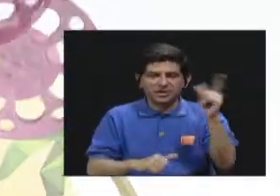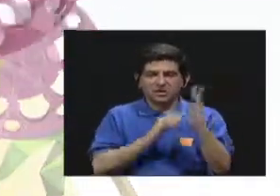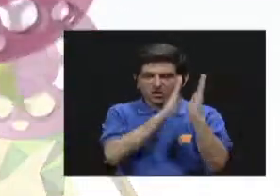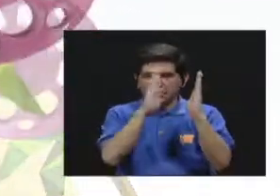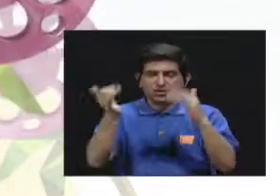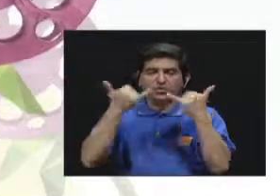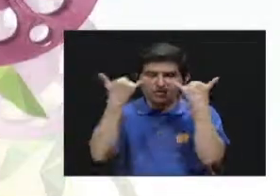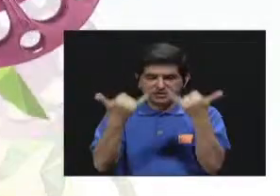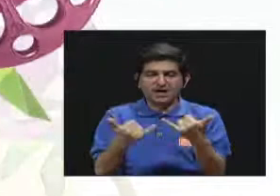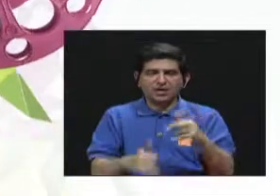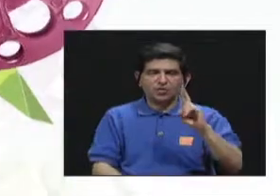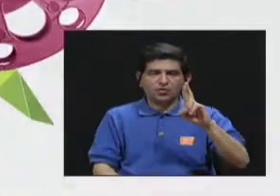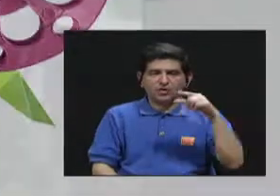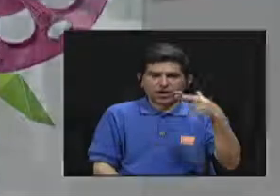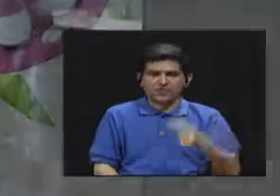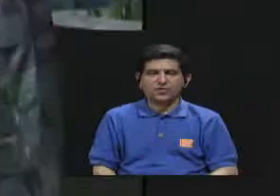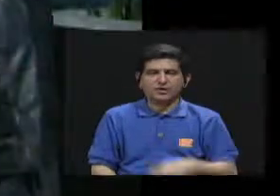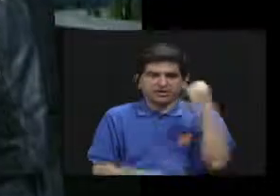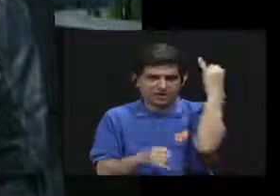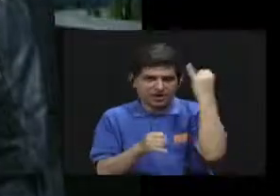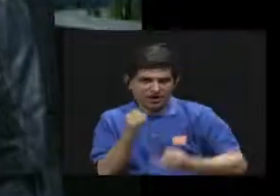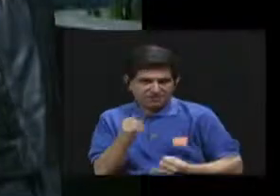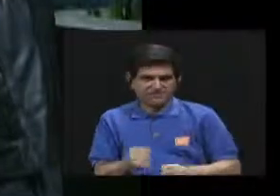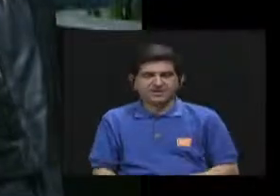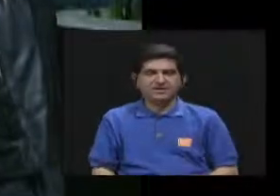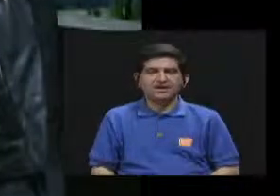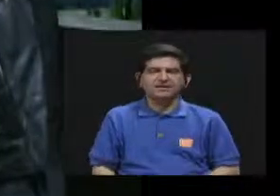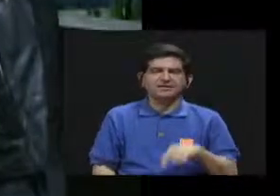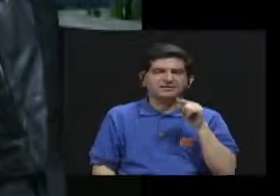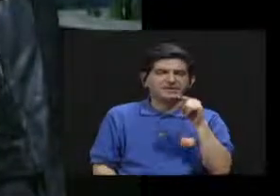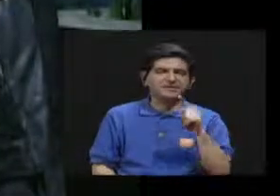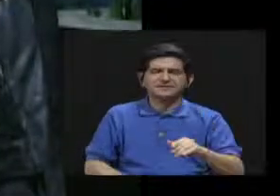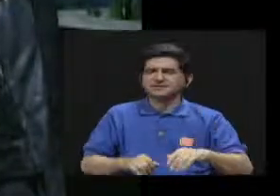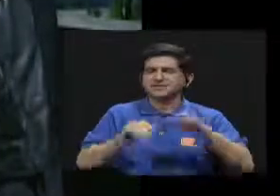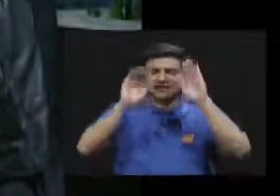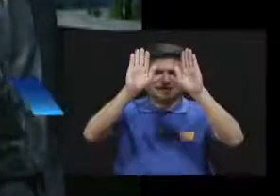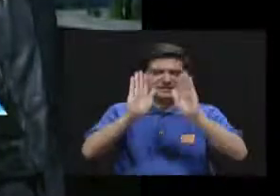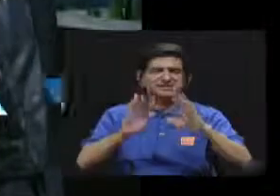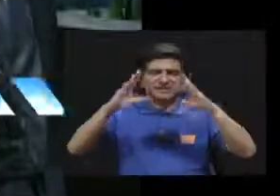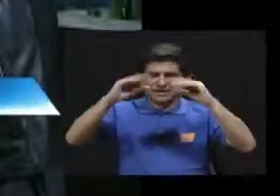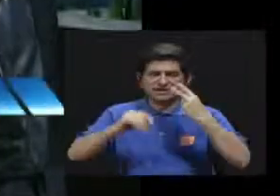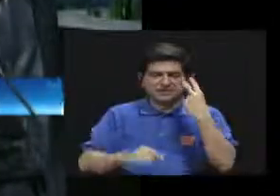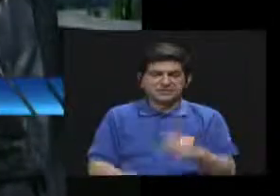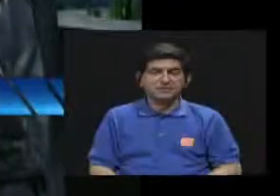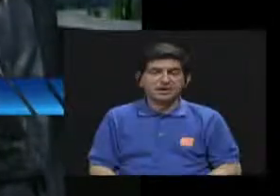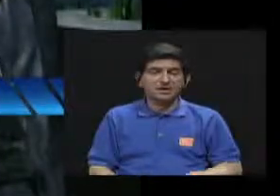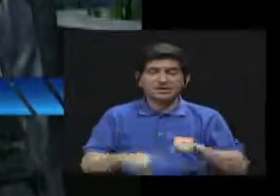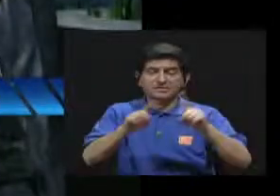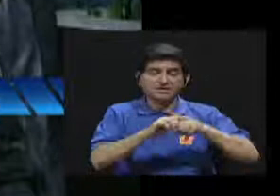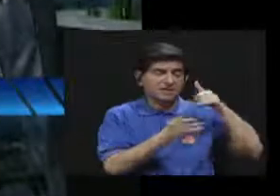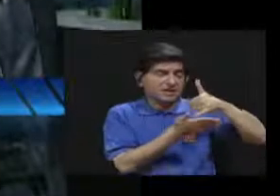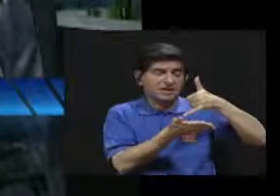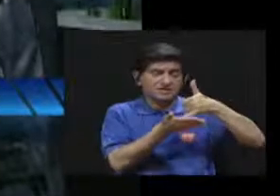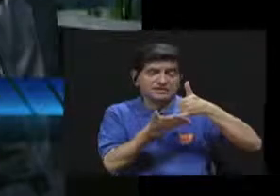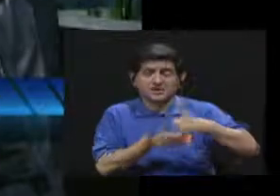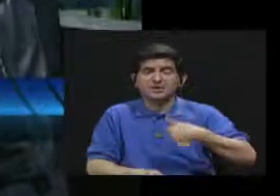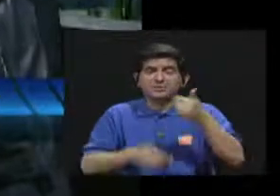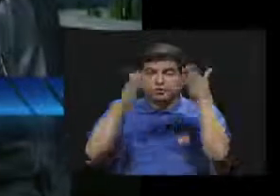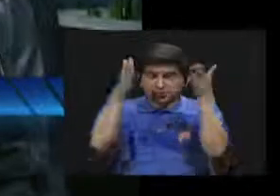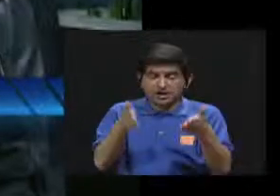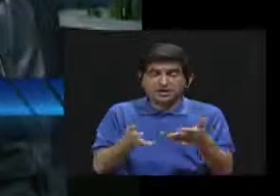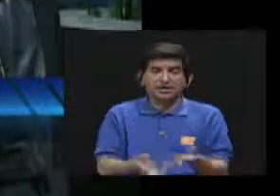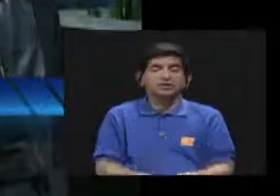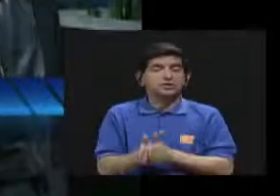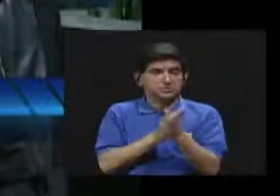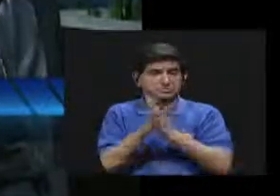Roberto, el cierre de esta gran noche en la que hemos visto este desfile de premios y ganadores, y bueno, creo que muy provechosa y